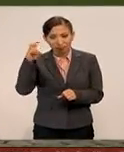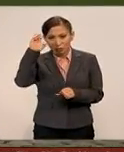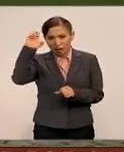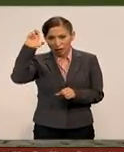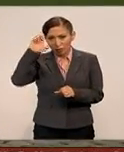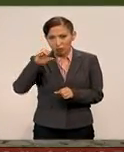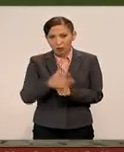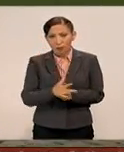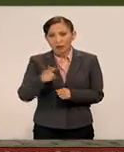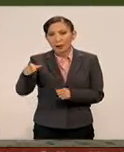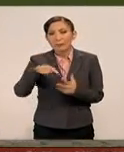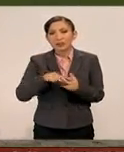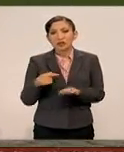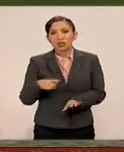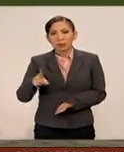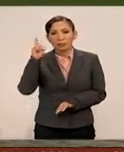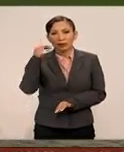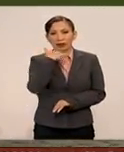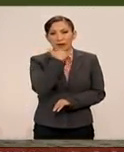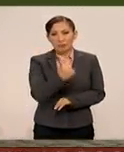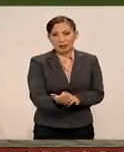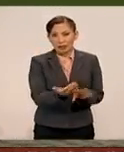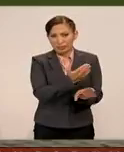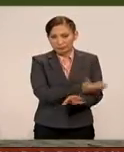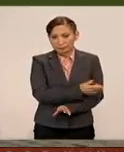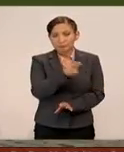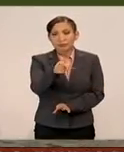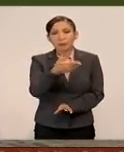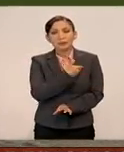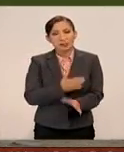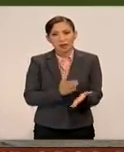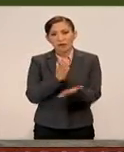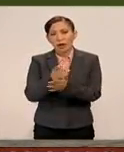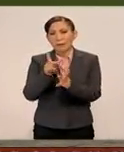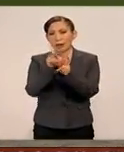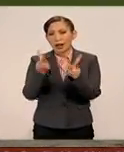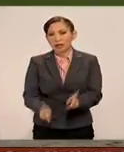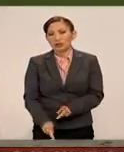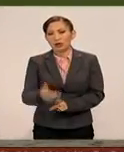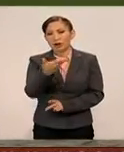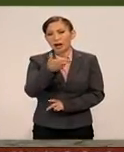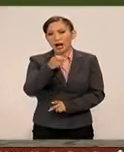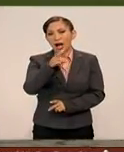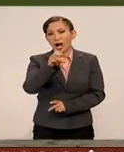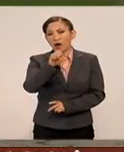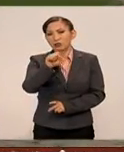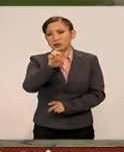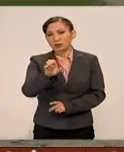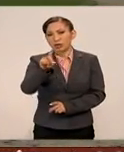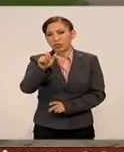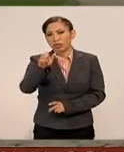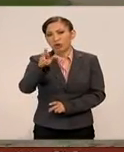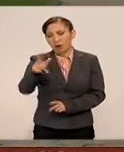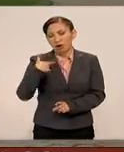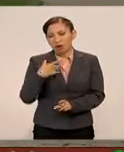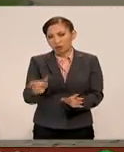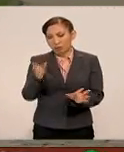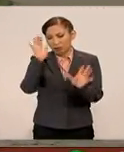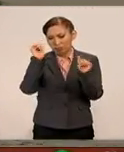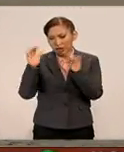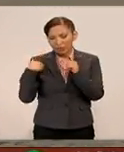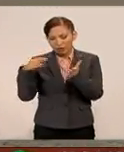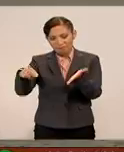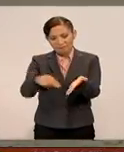Europea, que inició el domingo en Alemania. El presidente ya asistió al Palacio Hausdorff, donde se le ofreció una ceremonia de despedida y firmó el